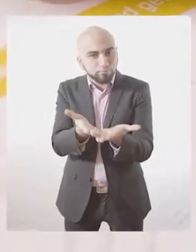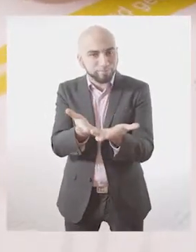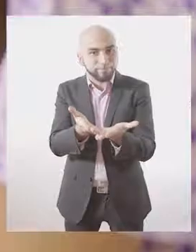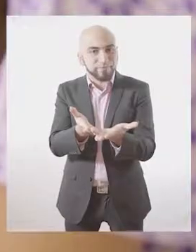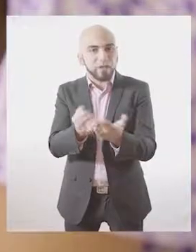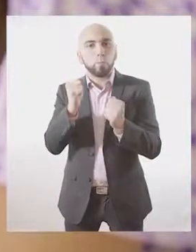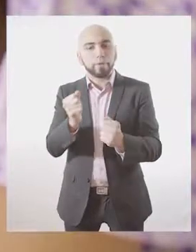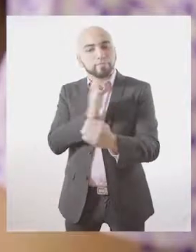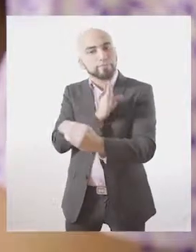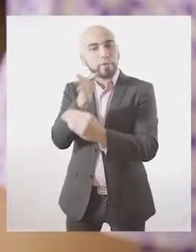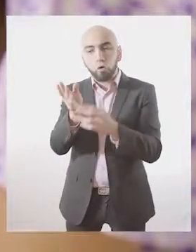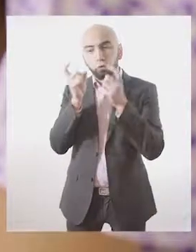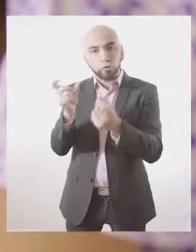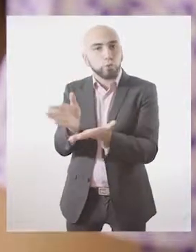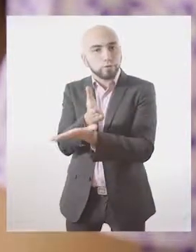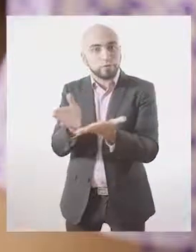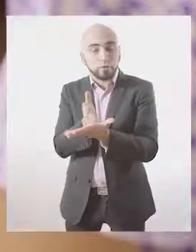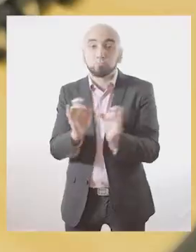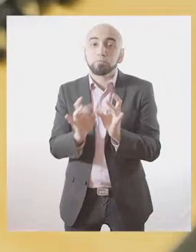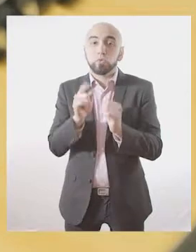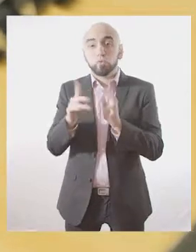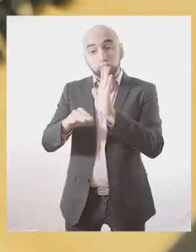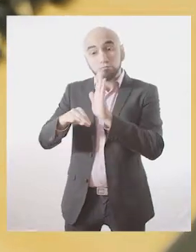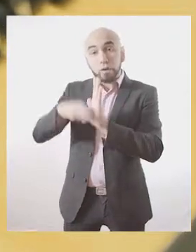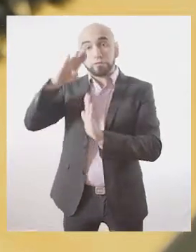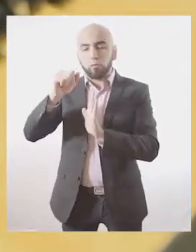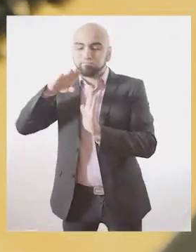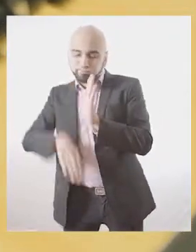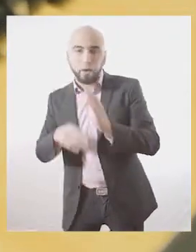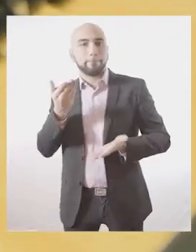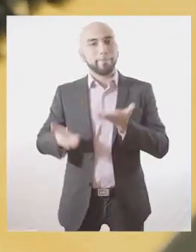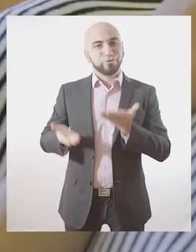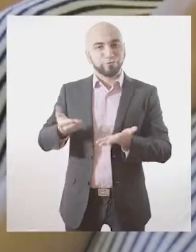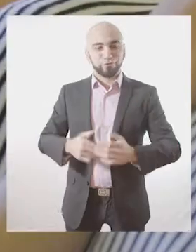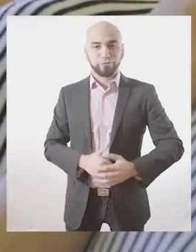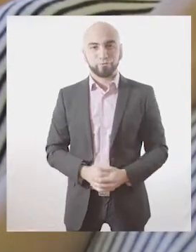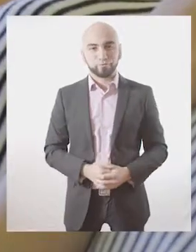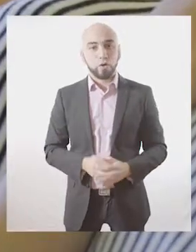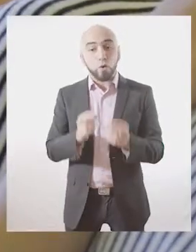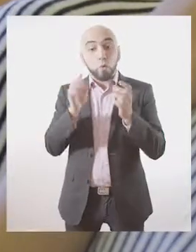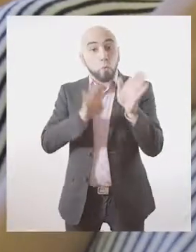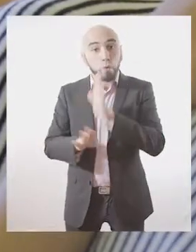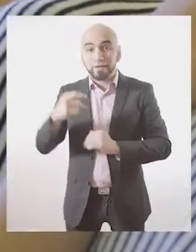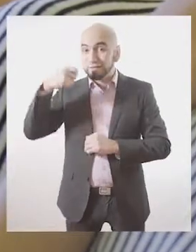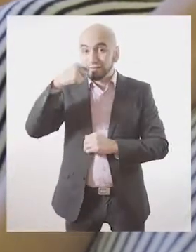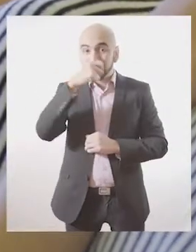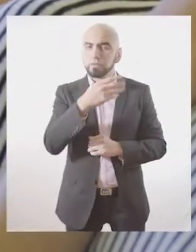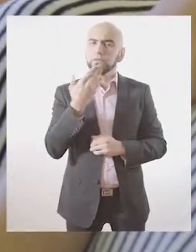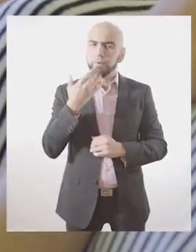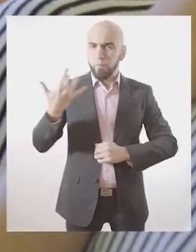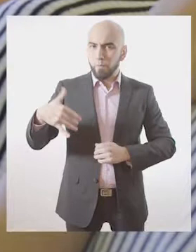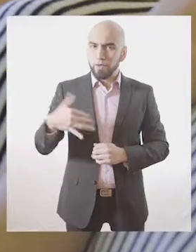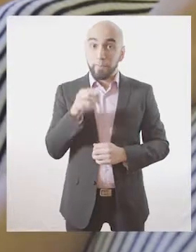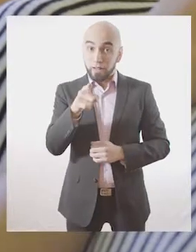de tu agenda y acceder a control nutricional si estás sobre o bajo tu peso ideal. Cuidar la salud bucal es